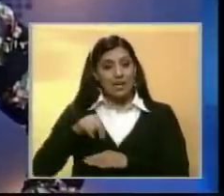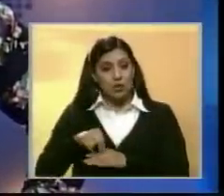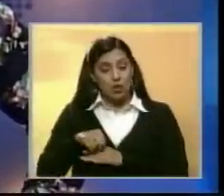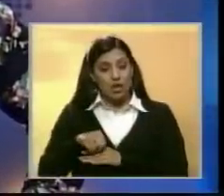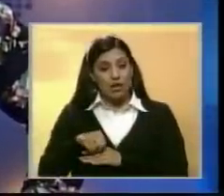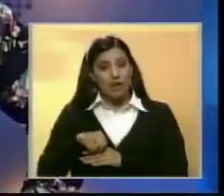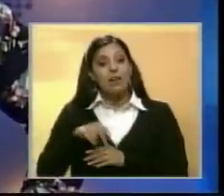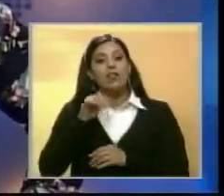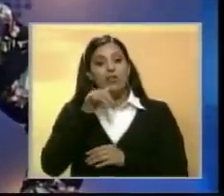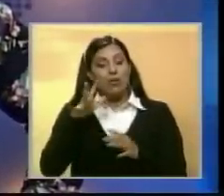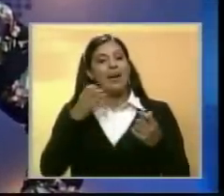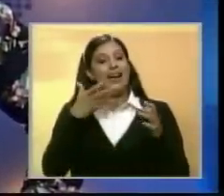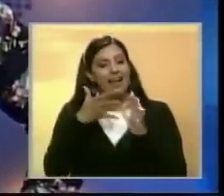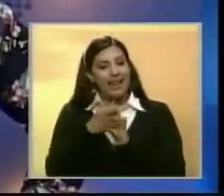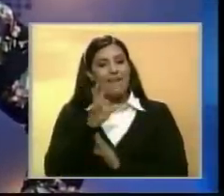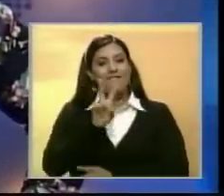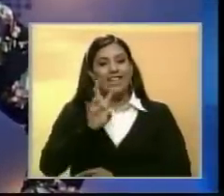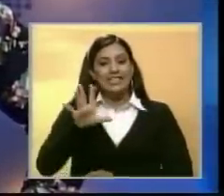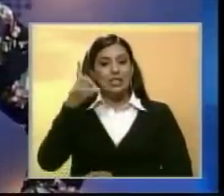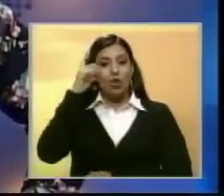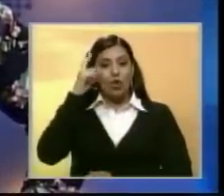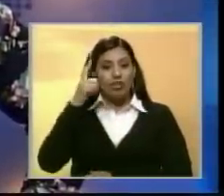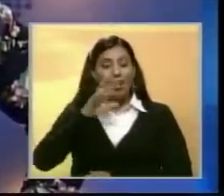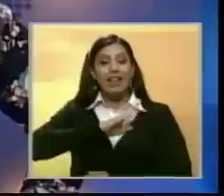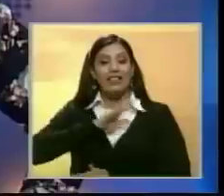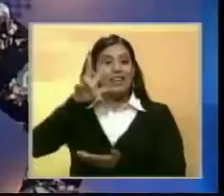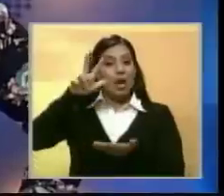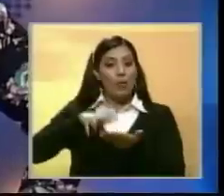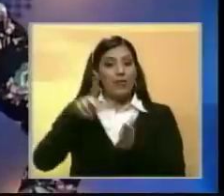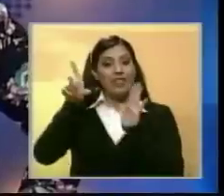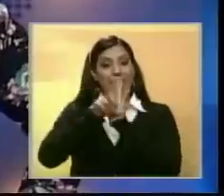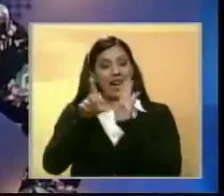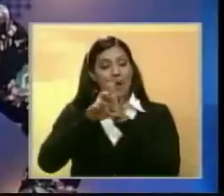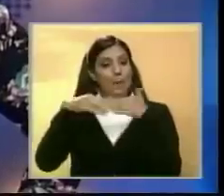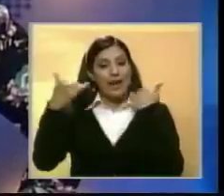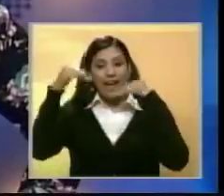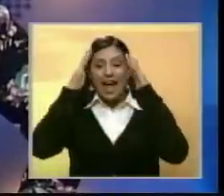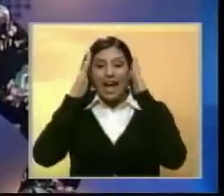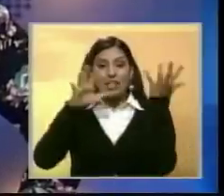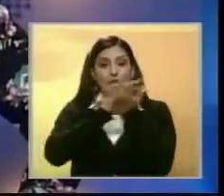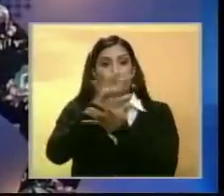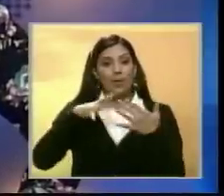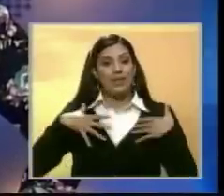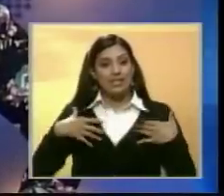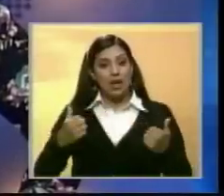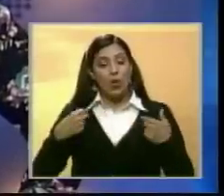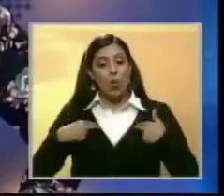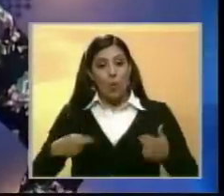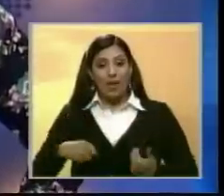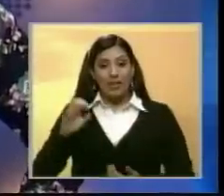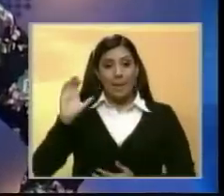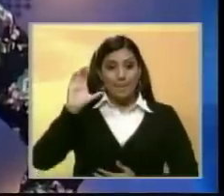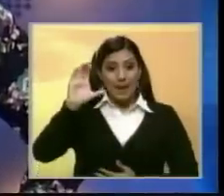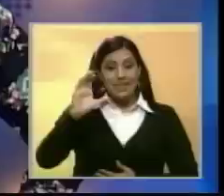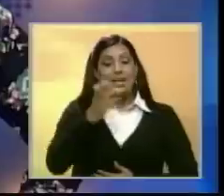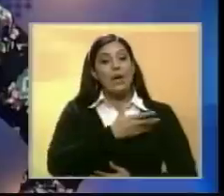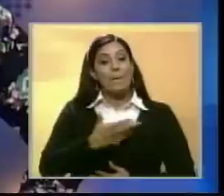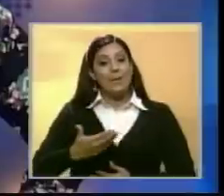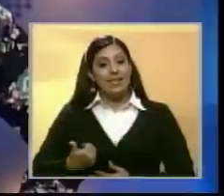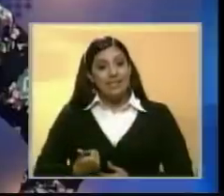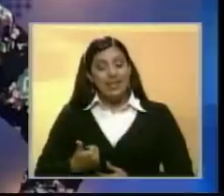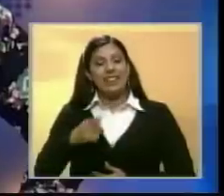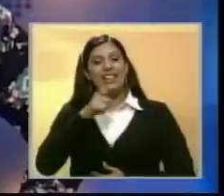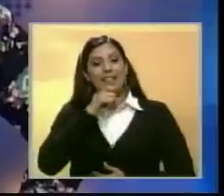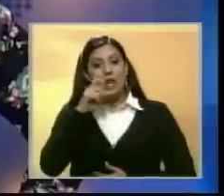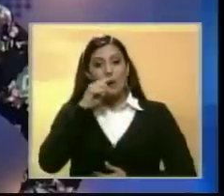José Manuel Olivares, afirma que a 25 días de haber sido aprobada la ley para la atención de la crisis de salud humanitaria en el país, el presidente de la